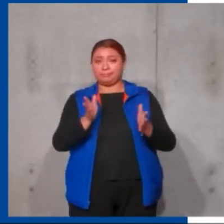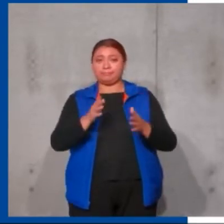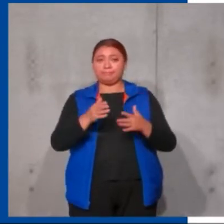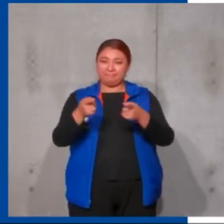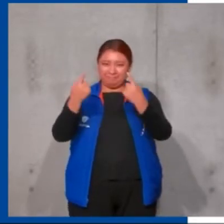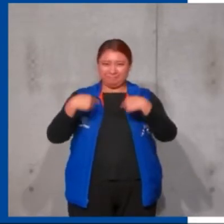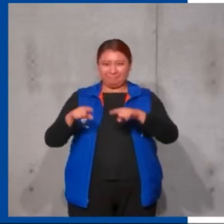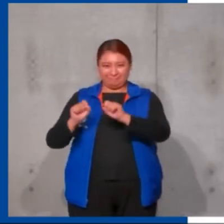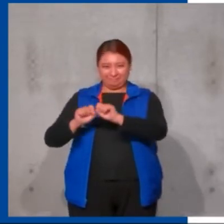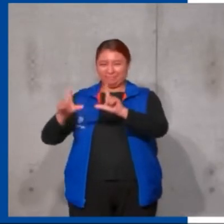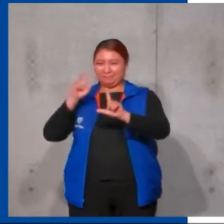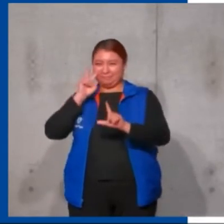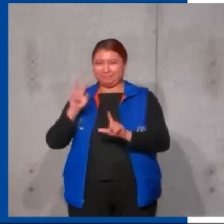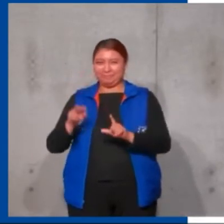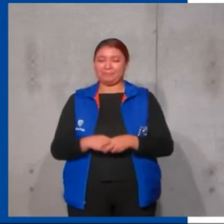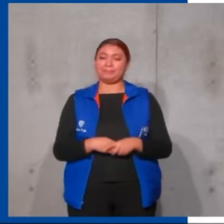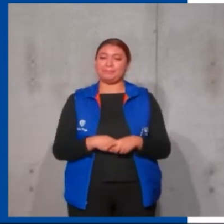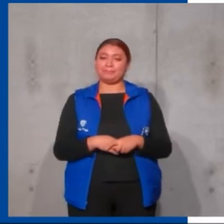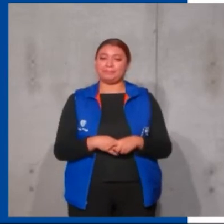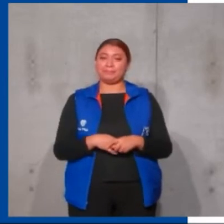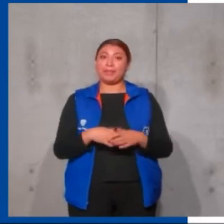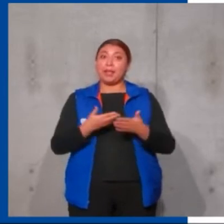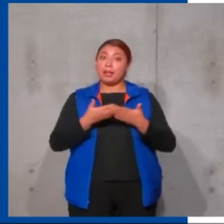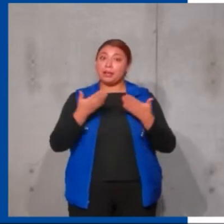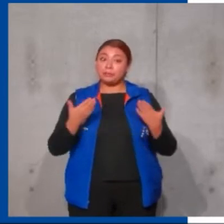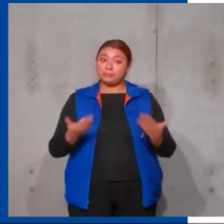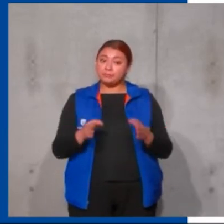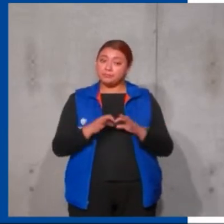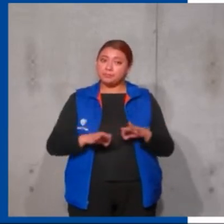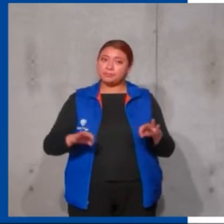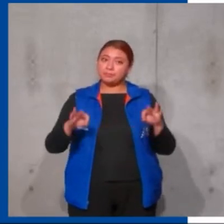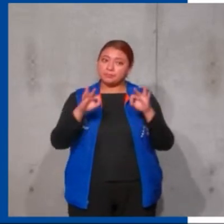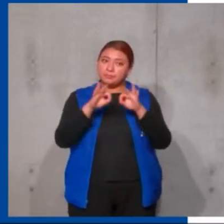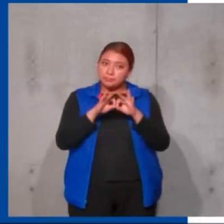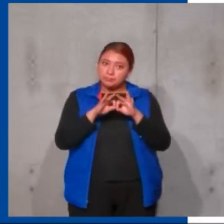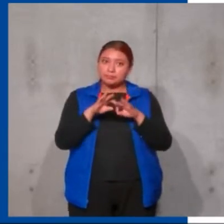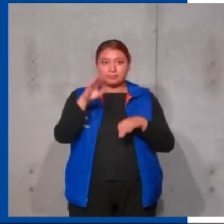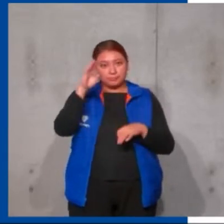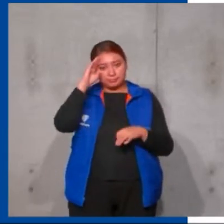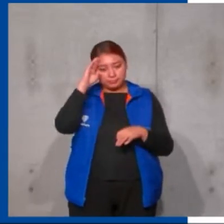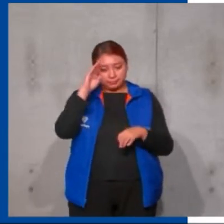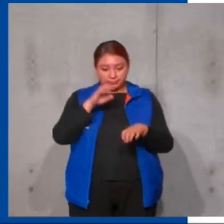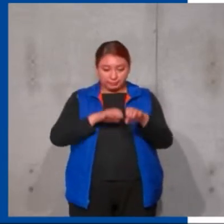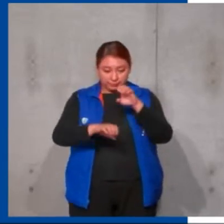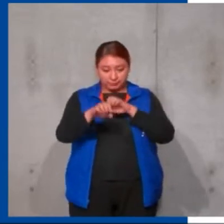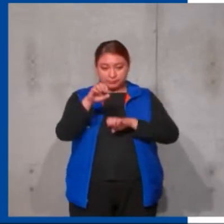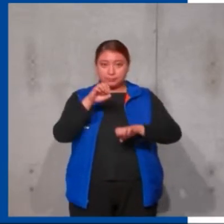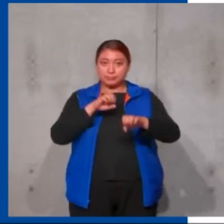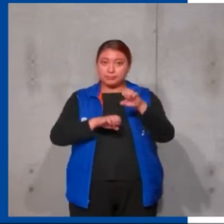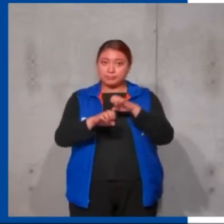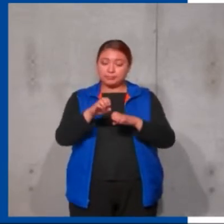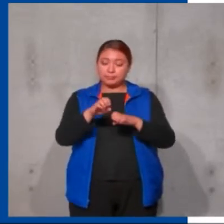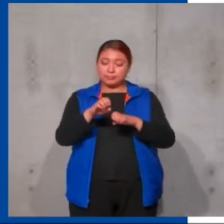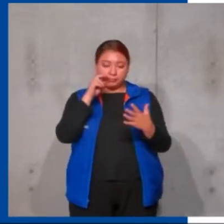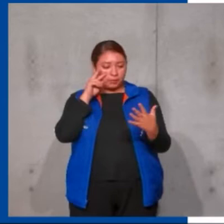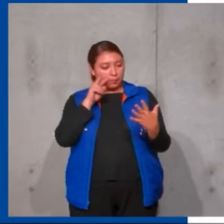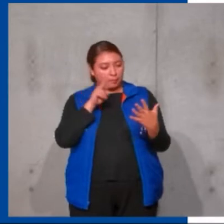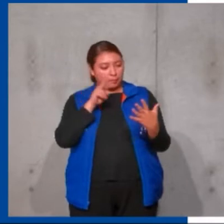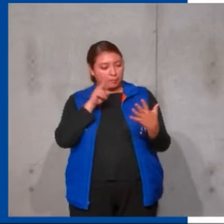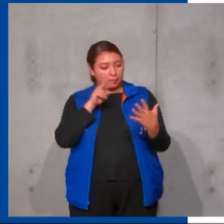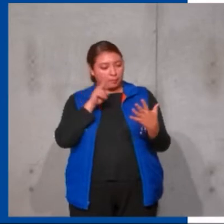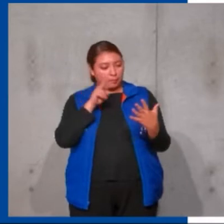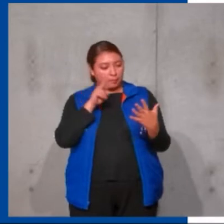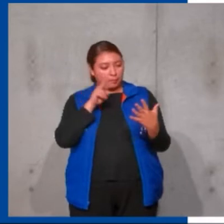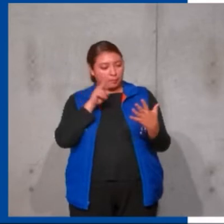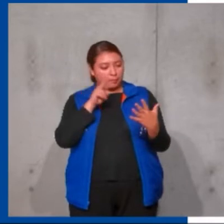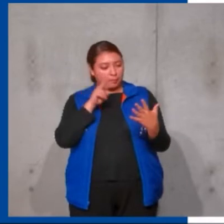relevancia. Siguiente, por favor. Ahora, no es importante nada más que la empresa defina cuáles son